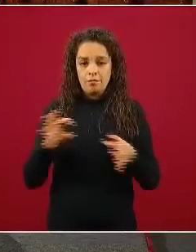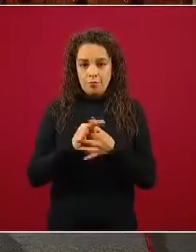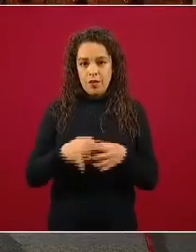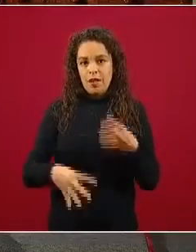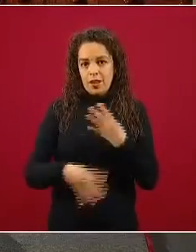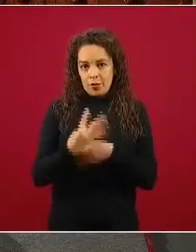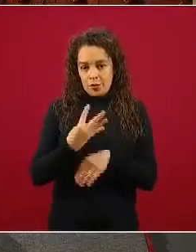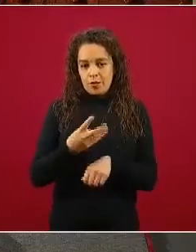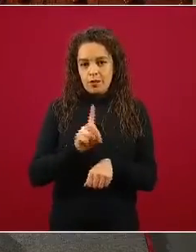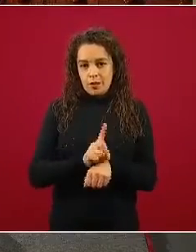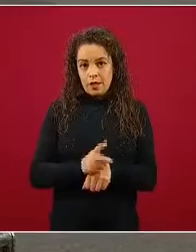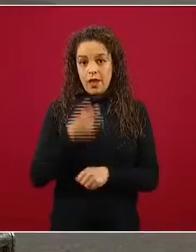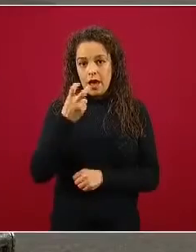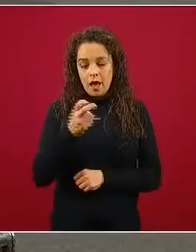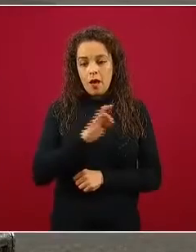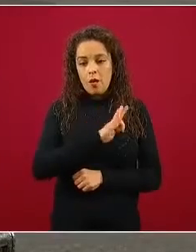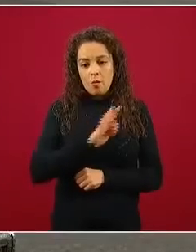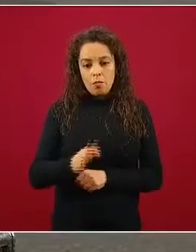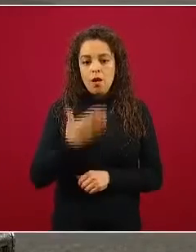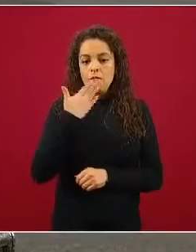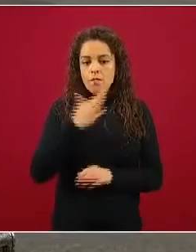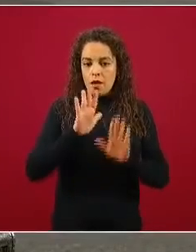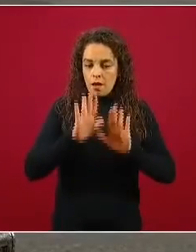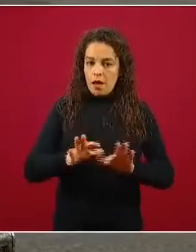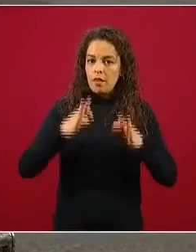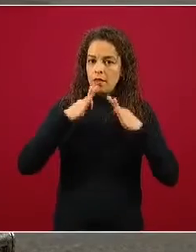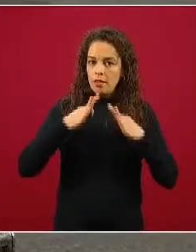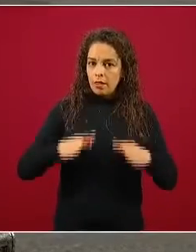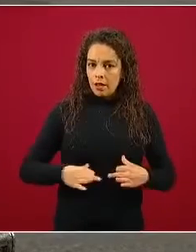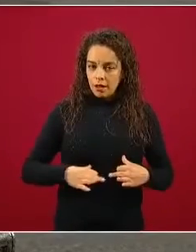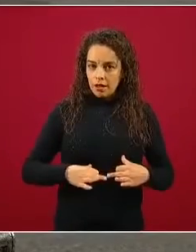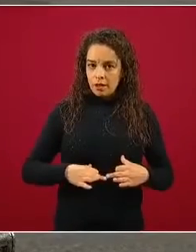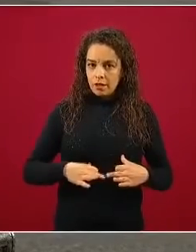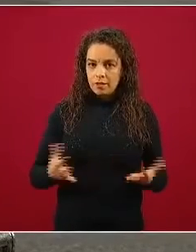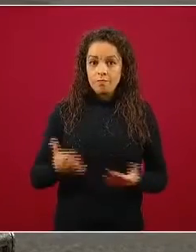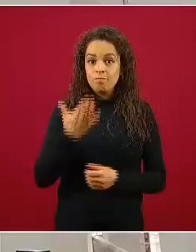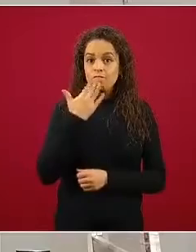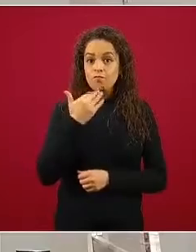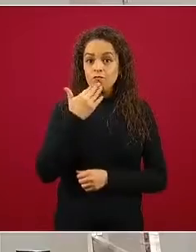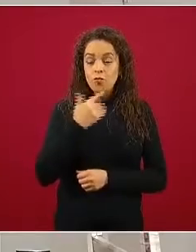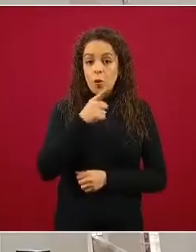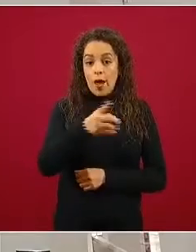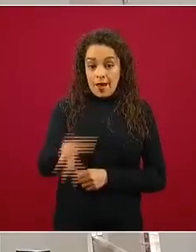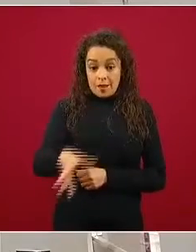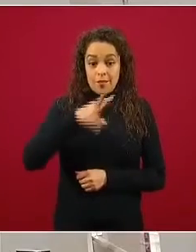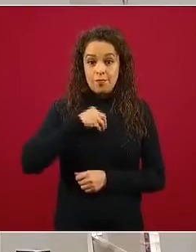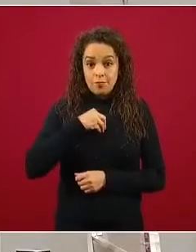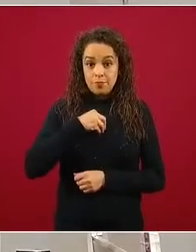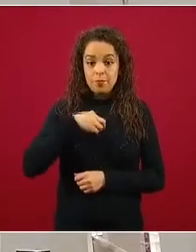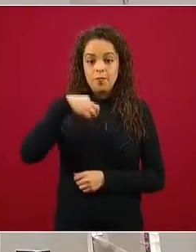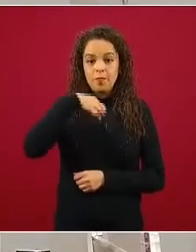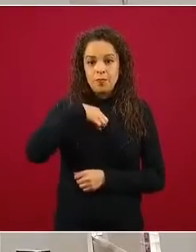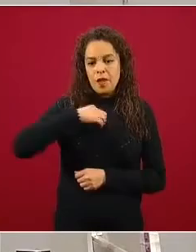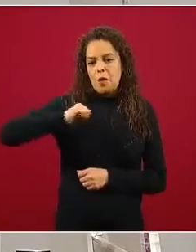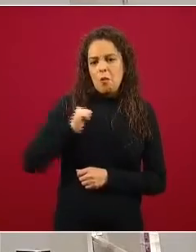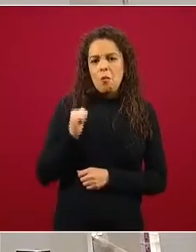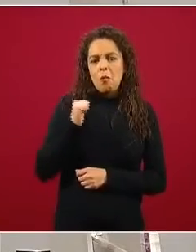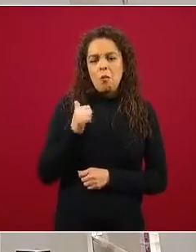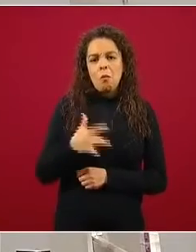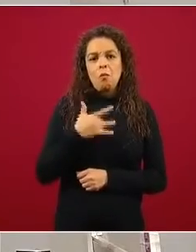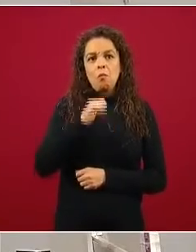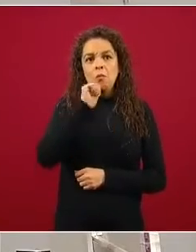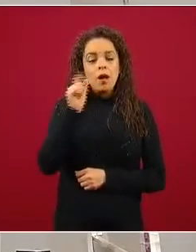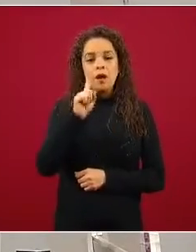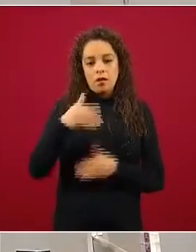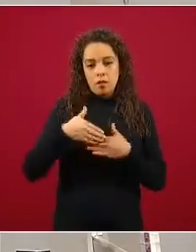tener suficiente tranquilidad de que no hay un caso que pudiera ser infectante. Y esto lo vivimos,